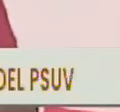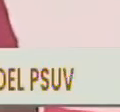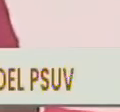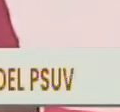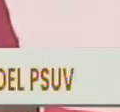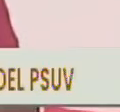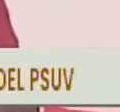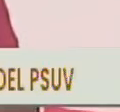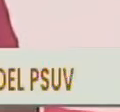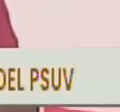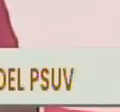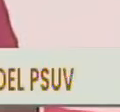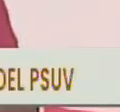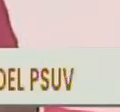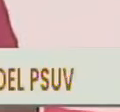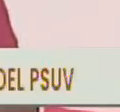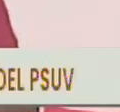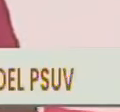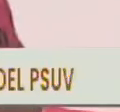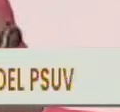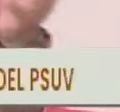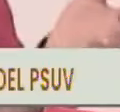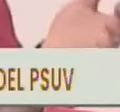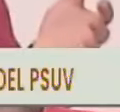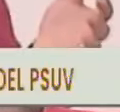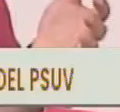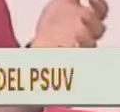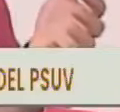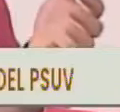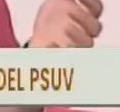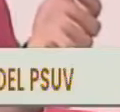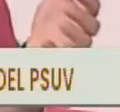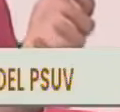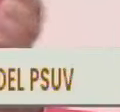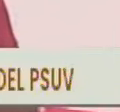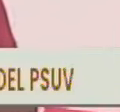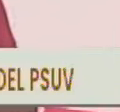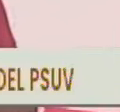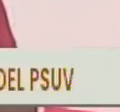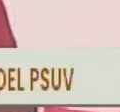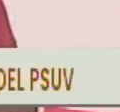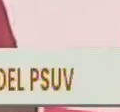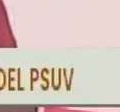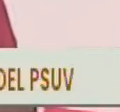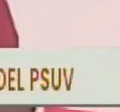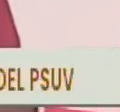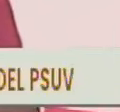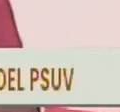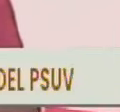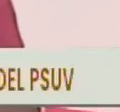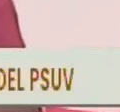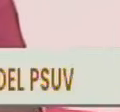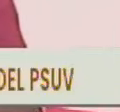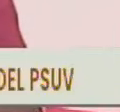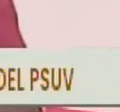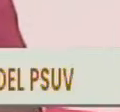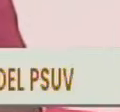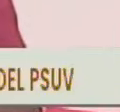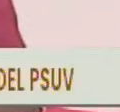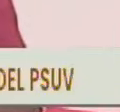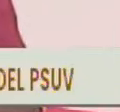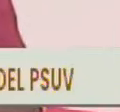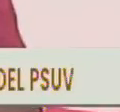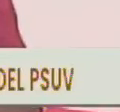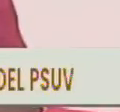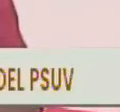arrastrar con sus posiciones a toda la oposición. Recuerda la salida 1, 2. Muchos de los que están ahorita a las